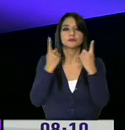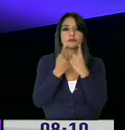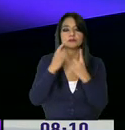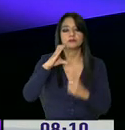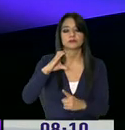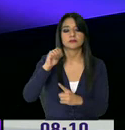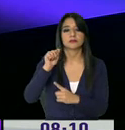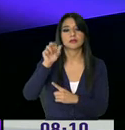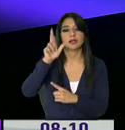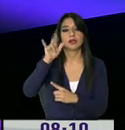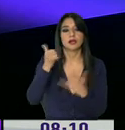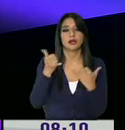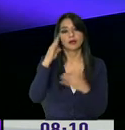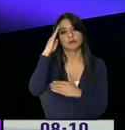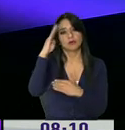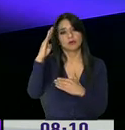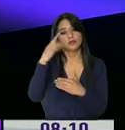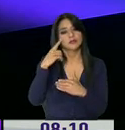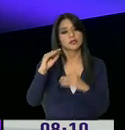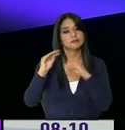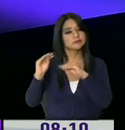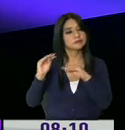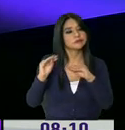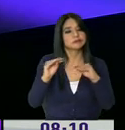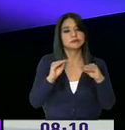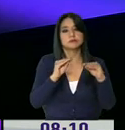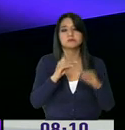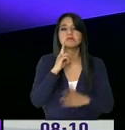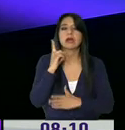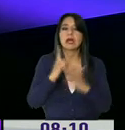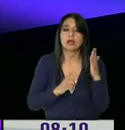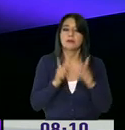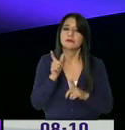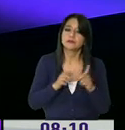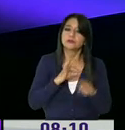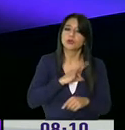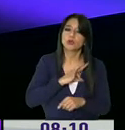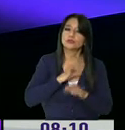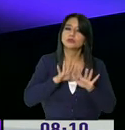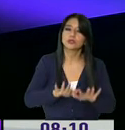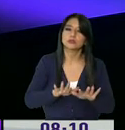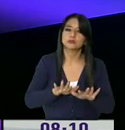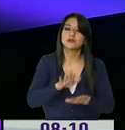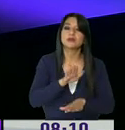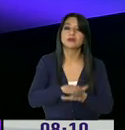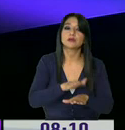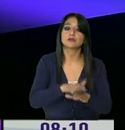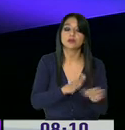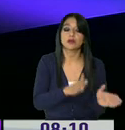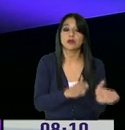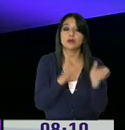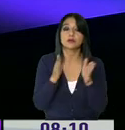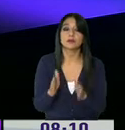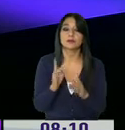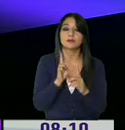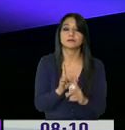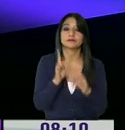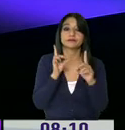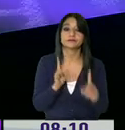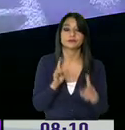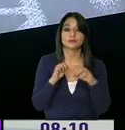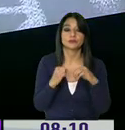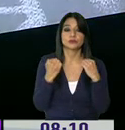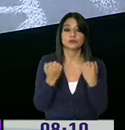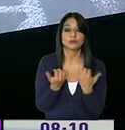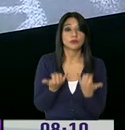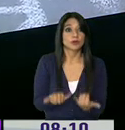Policía Nacional está en campaña de concientización con el fin de educar a toda la población sobre la etapa de distanciamiento social.